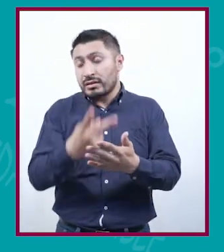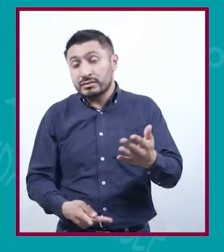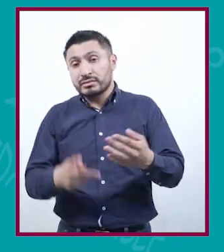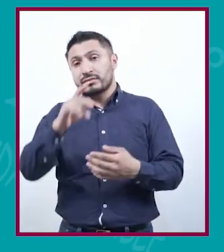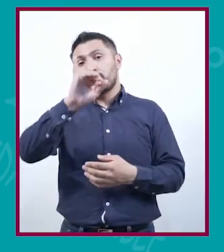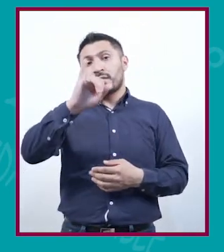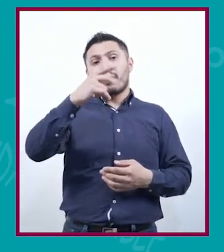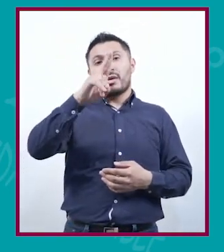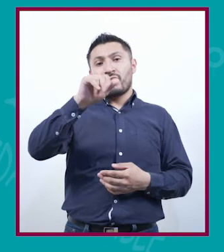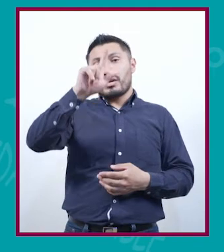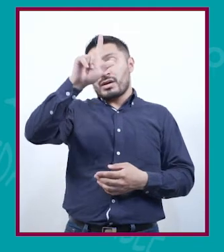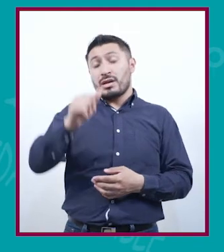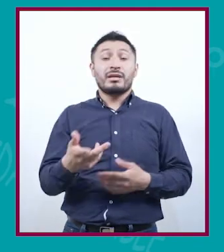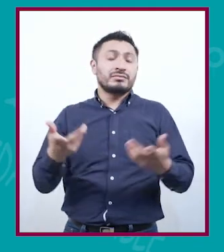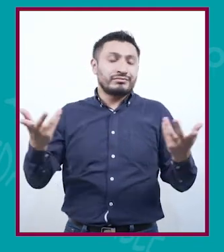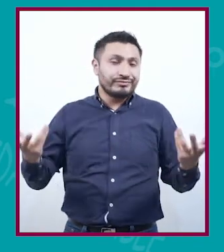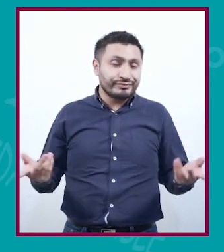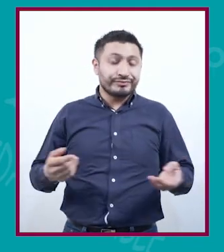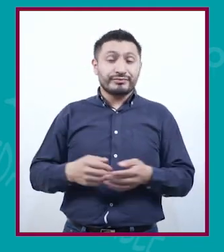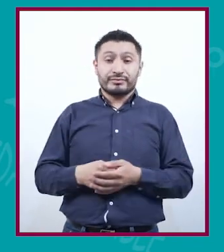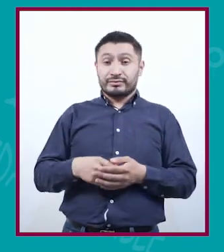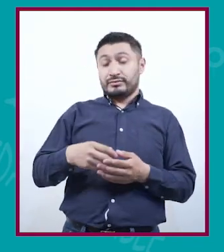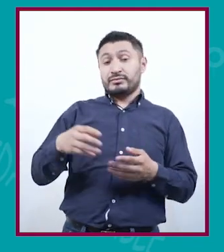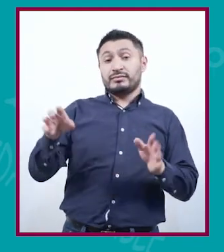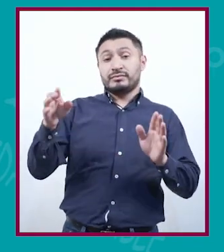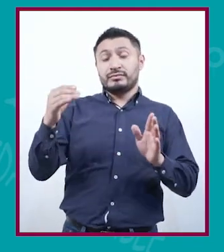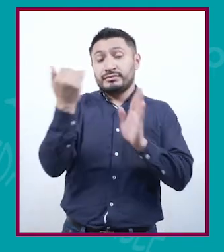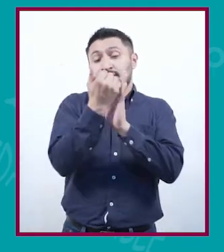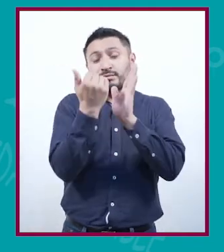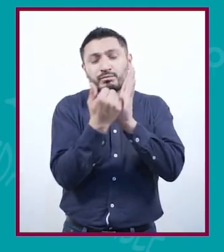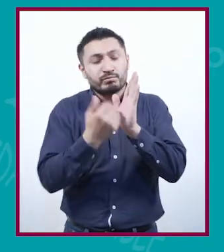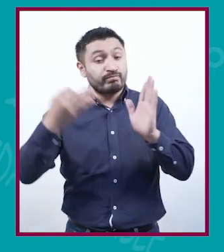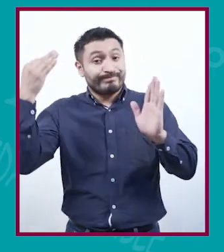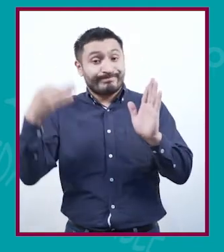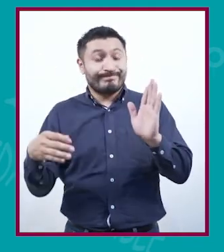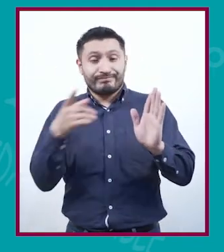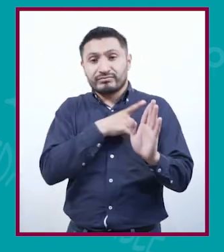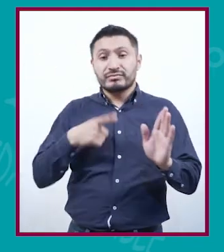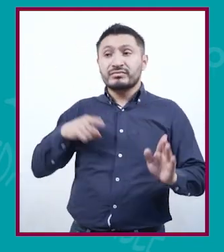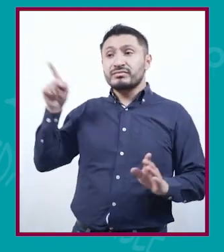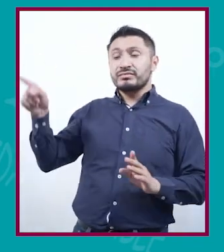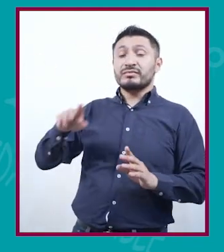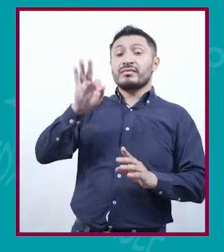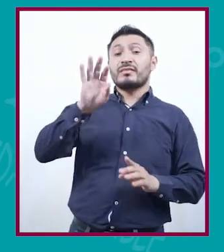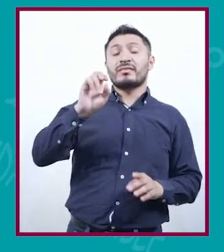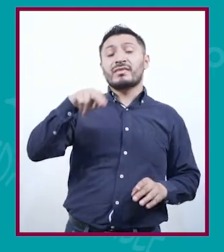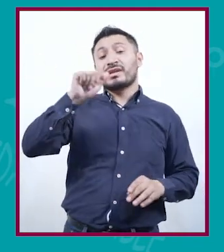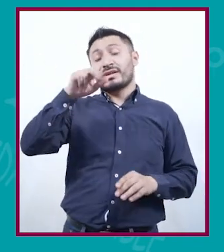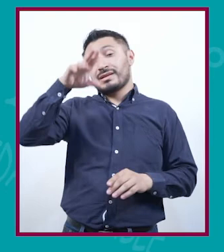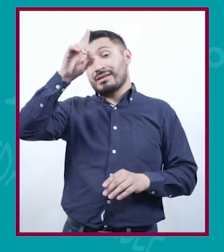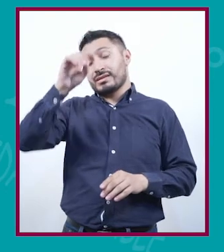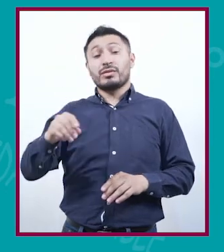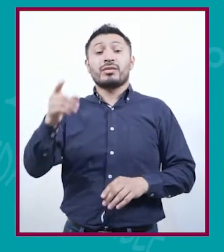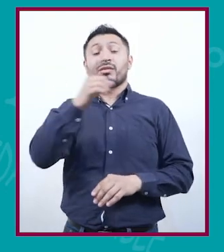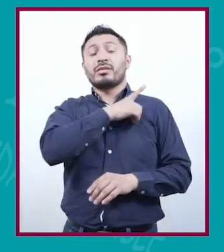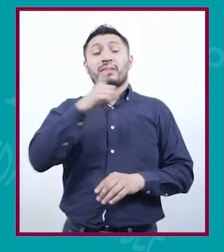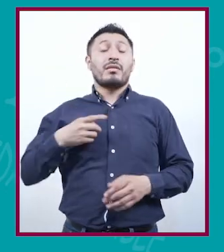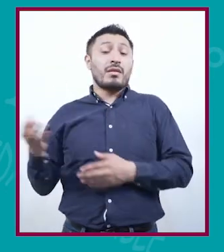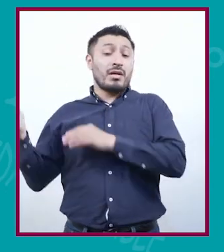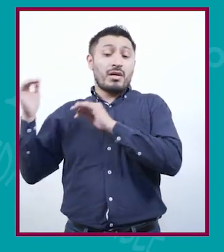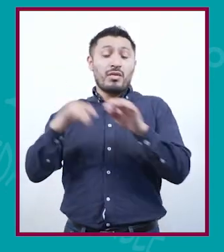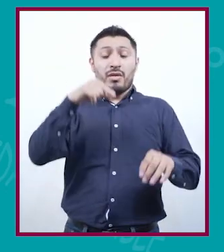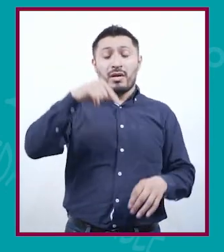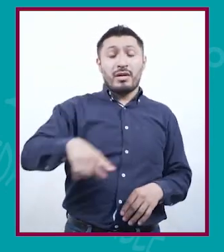aceptar las condiciones del Plan de Iguala y de los Tratados de Córdoba. Y una de esas condiciones es que tenía que venir el monarca Fernando VII